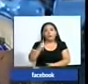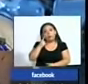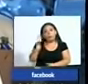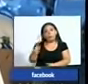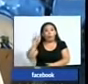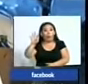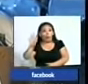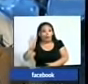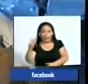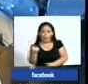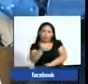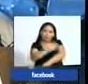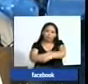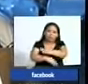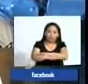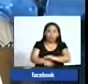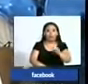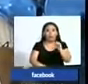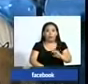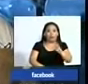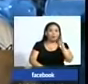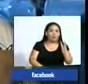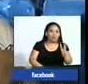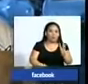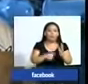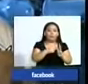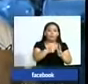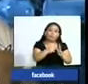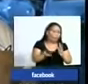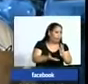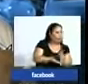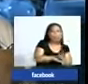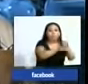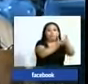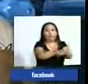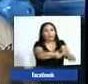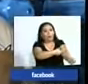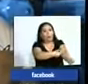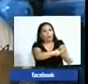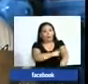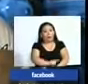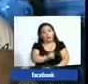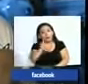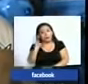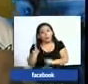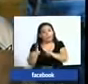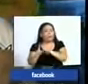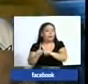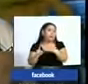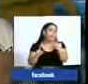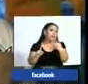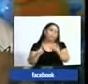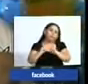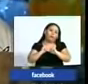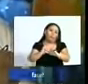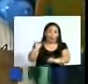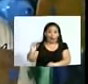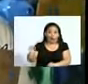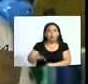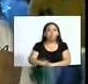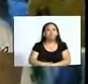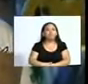4 víctimas del accidente, 3 de las cuales han sido trasladadas hacia un centro asistencial y una que está ya fallecida aquí en escena,